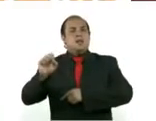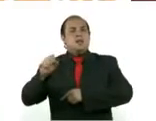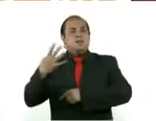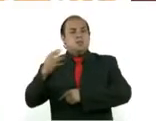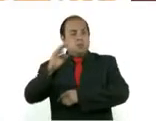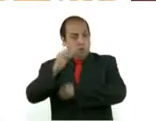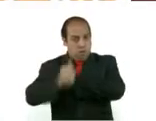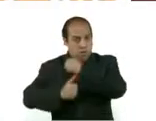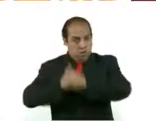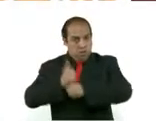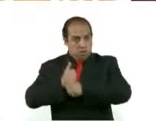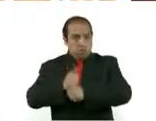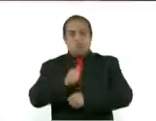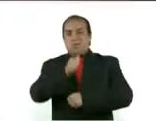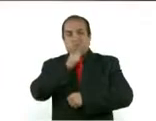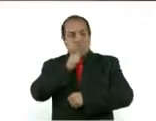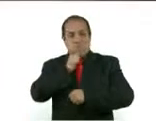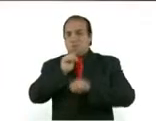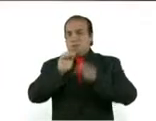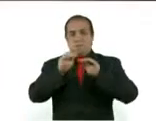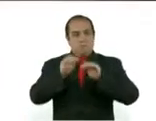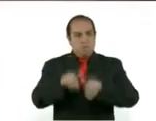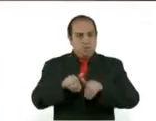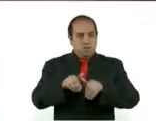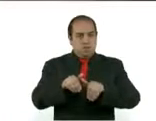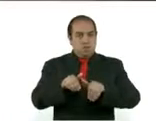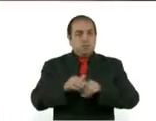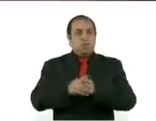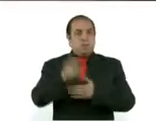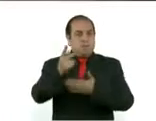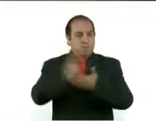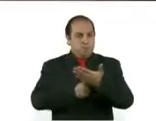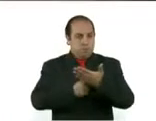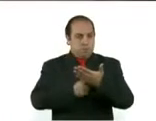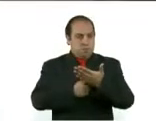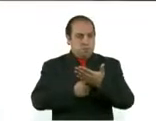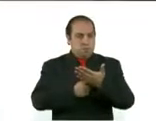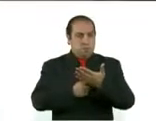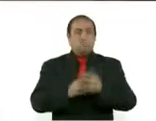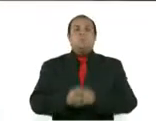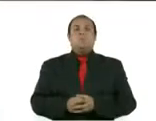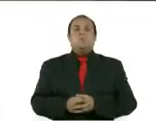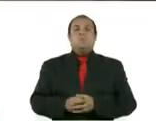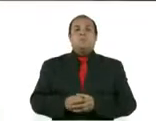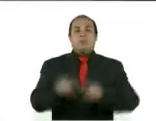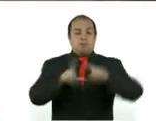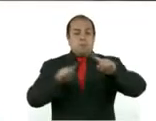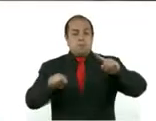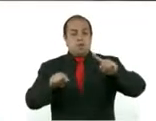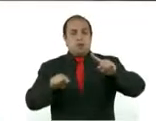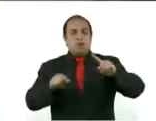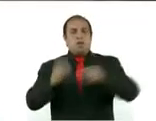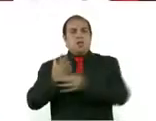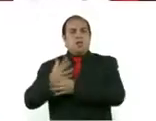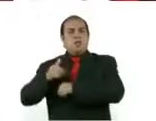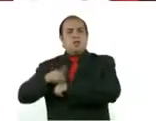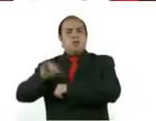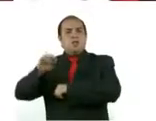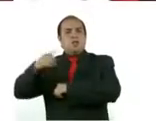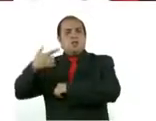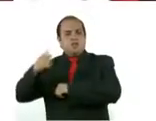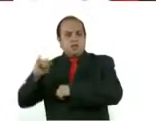años aún no están incorporadas mayoritariamente. En México, según el último censo de INEGI, hay